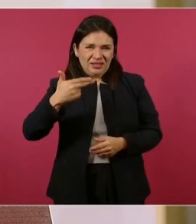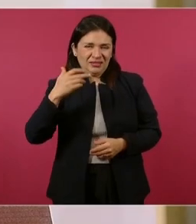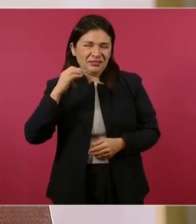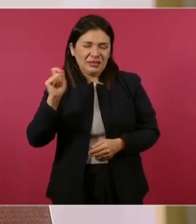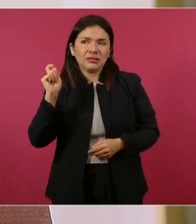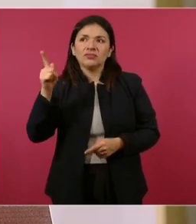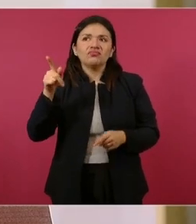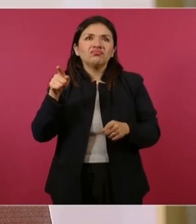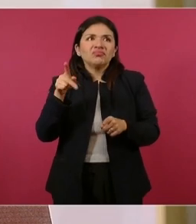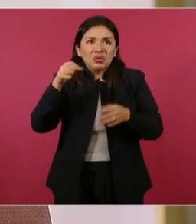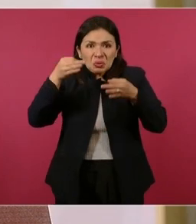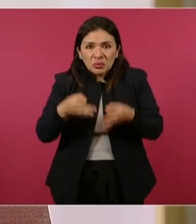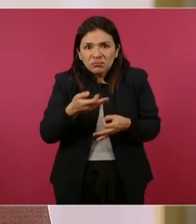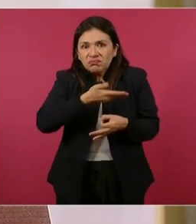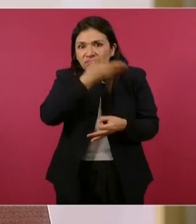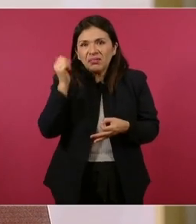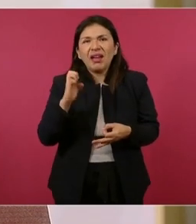enterado